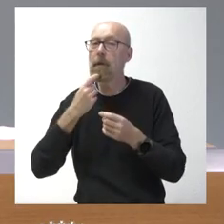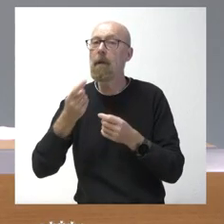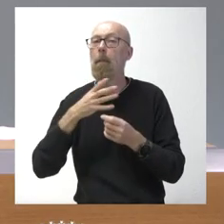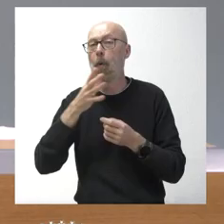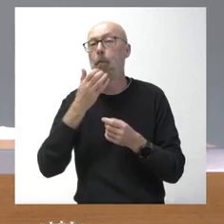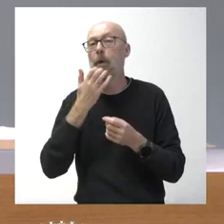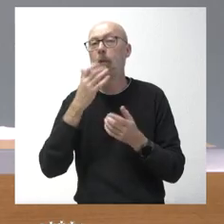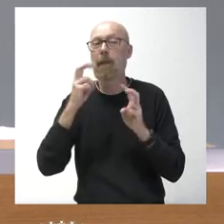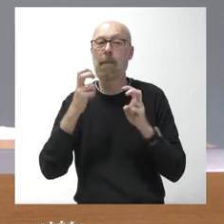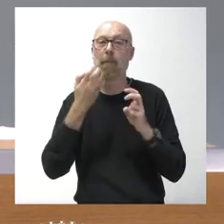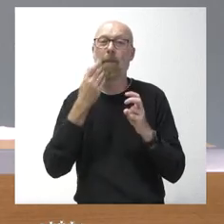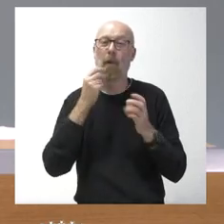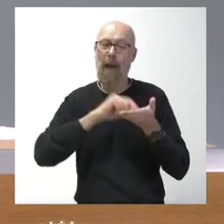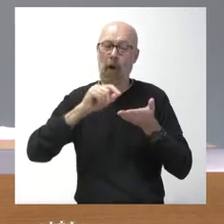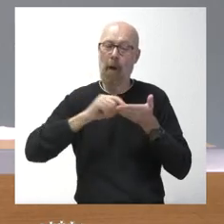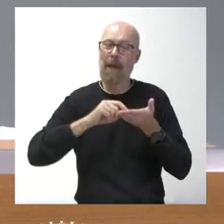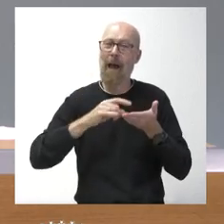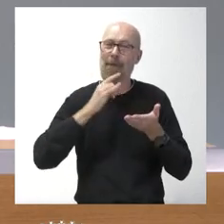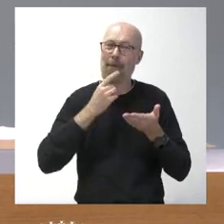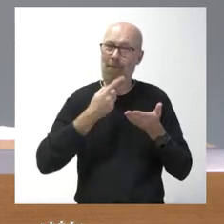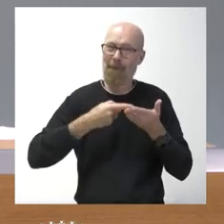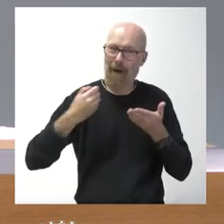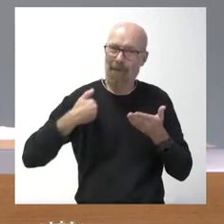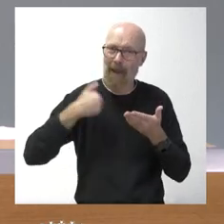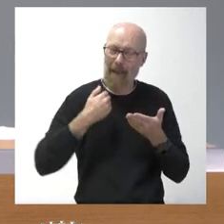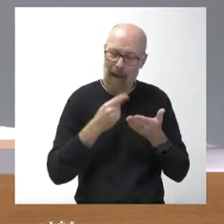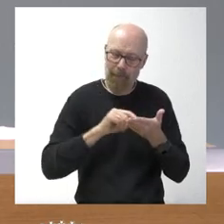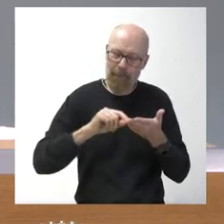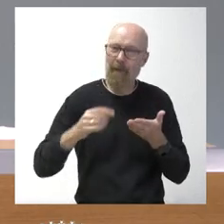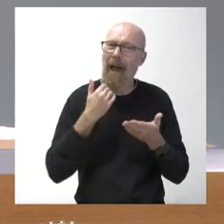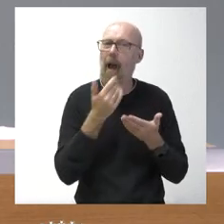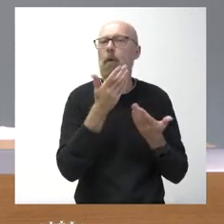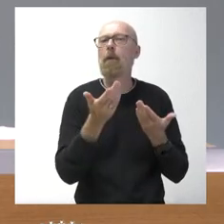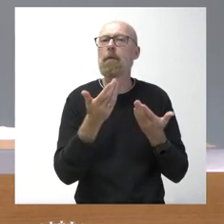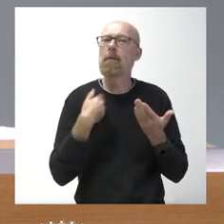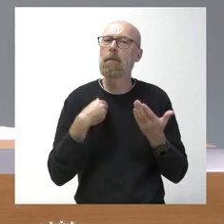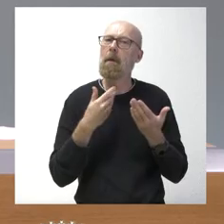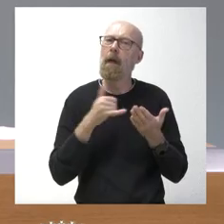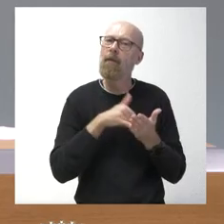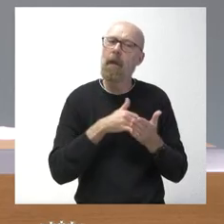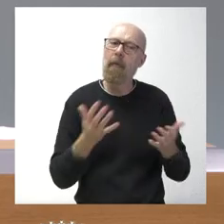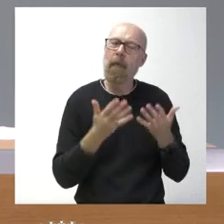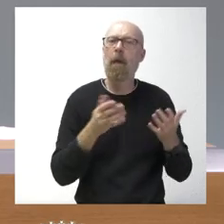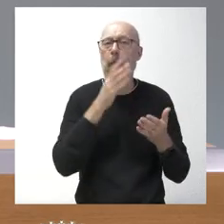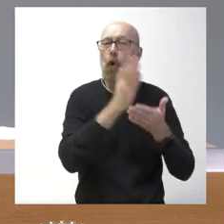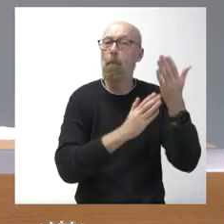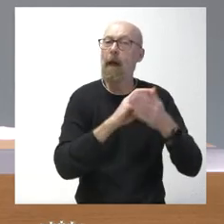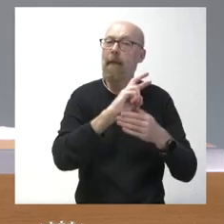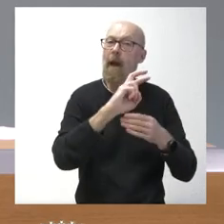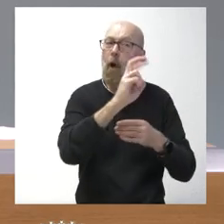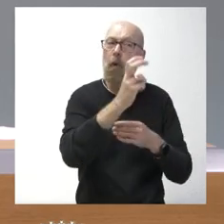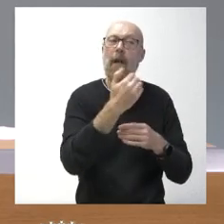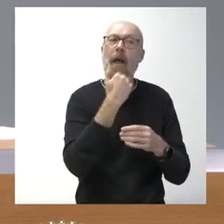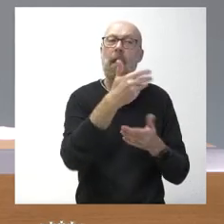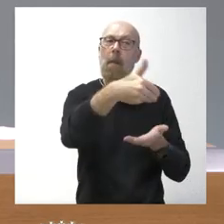ejemplo las faltas de ografía no sé si esto se debe a que algunas comunidades han pedido precisamente flexibilizar esta estos criterios Y si esto